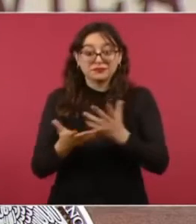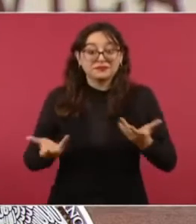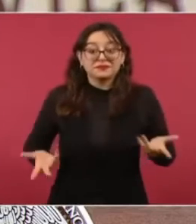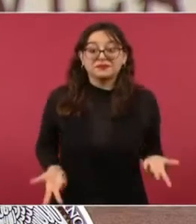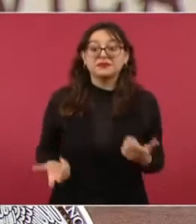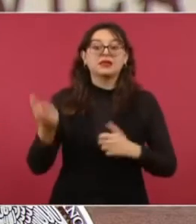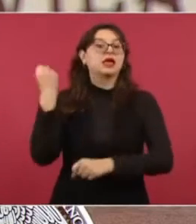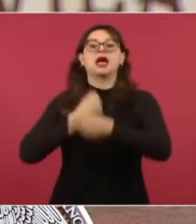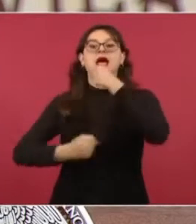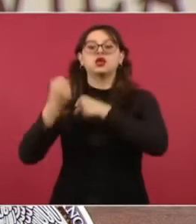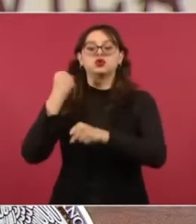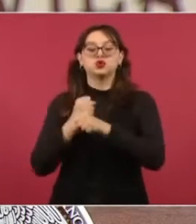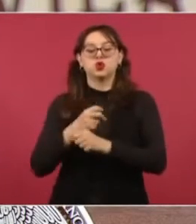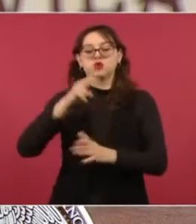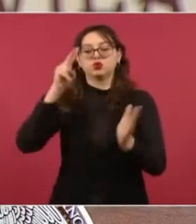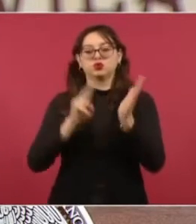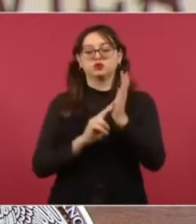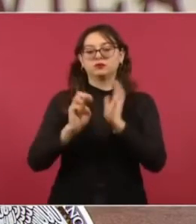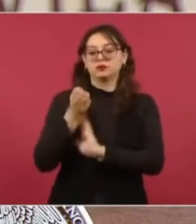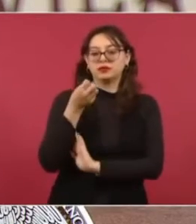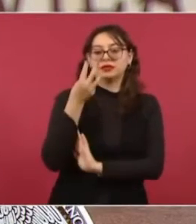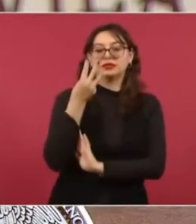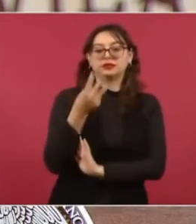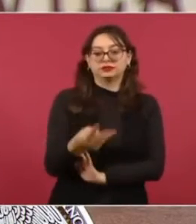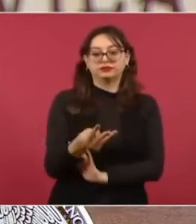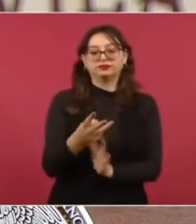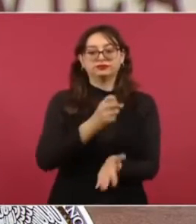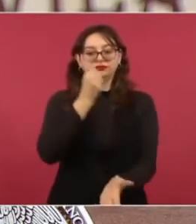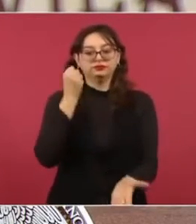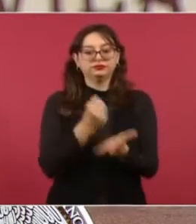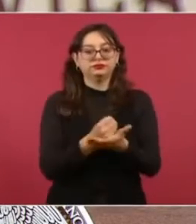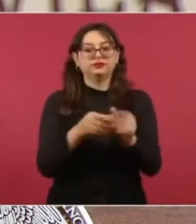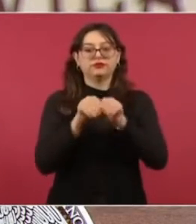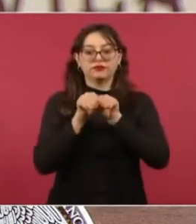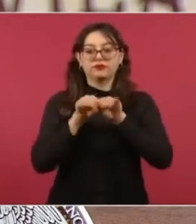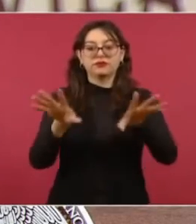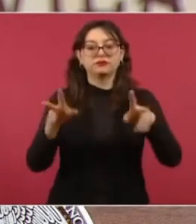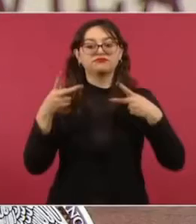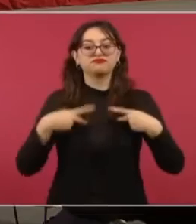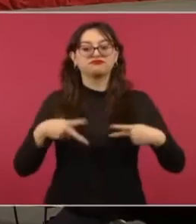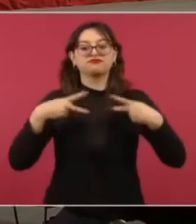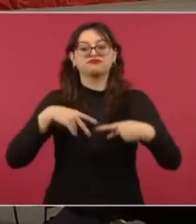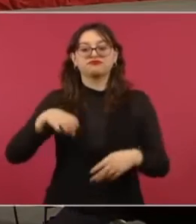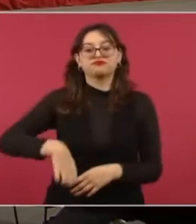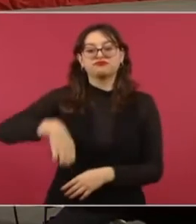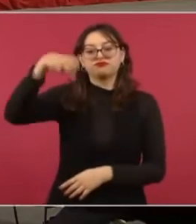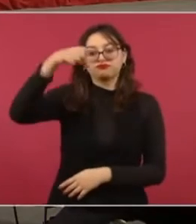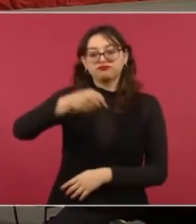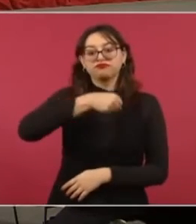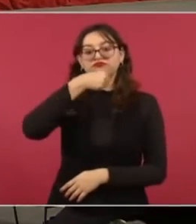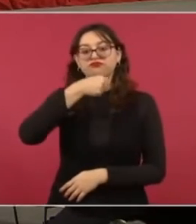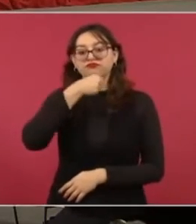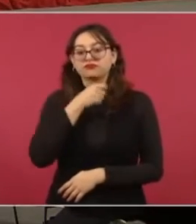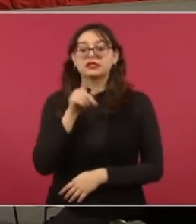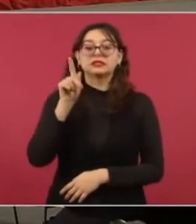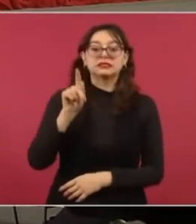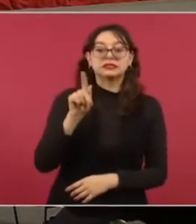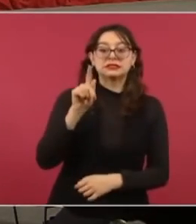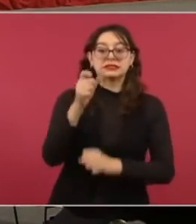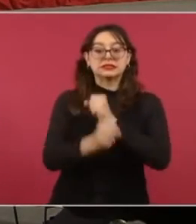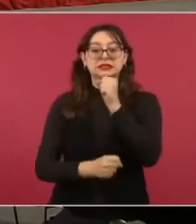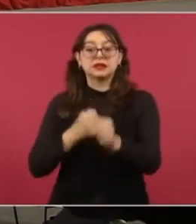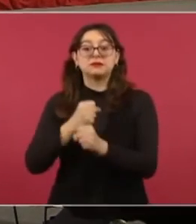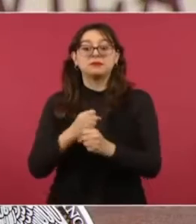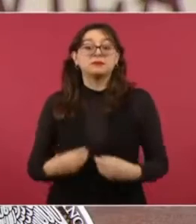Diario Oficial de la Federación la ley que establece el derecho a la pensión alimentaria para los adultos mayores de 70 años